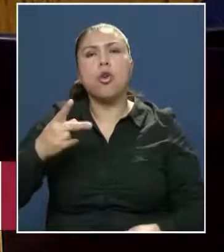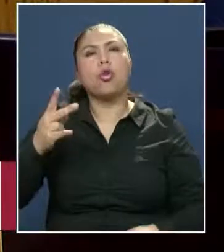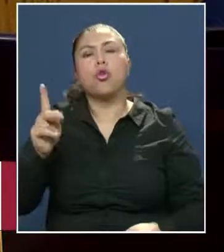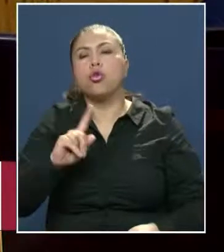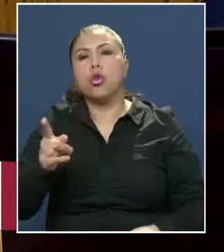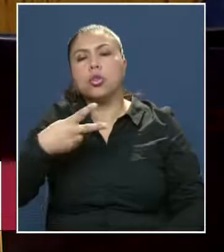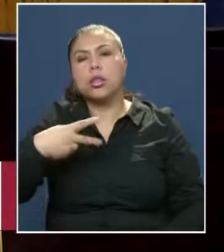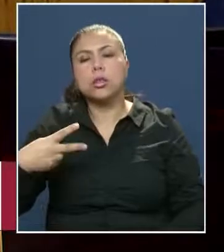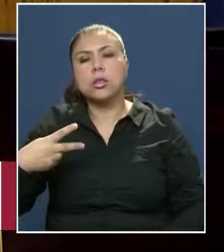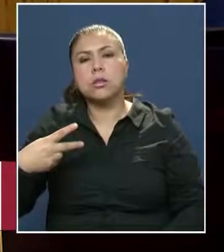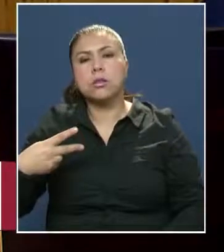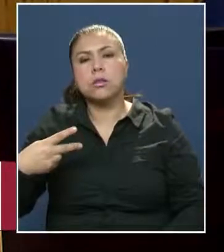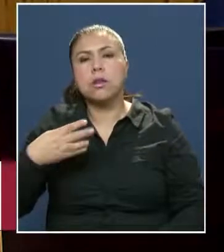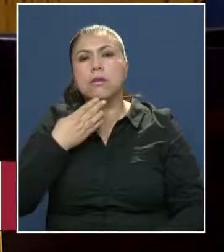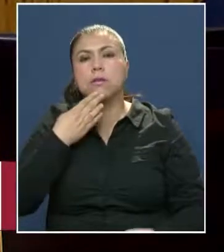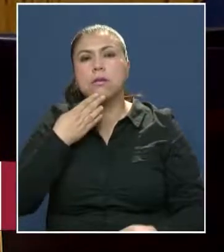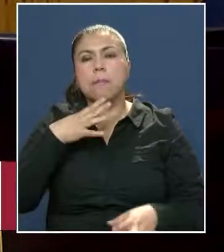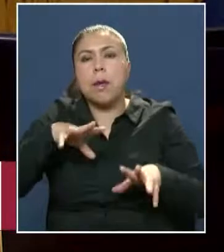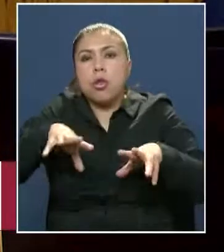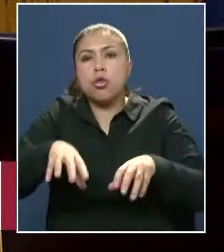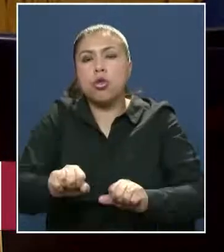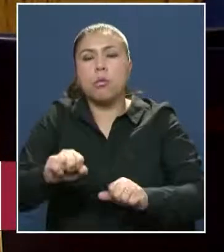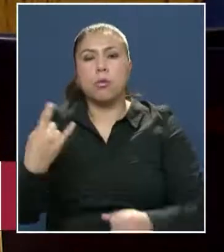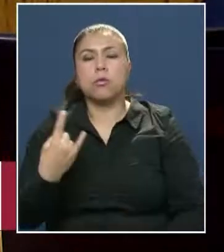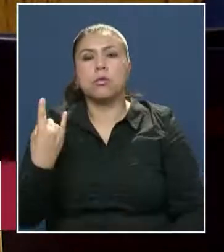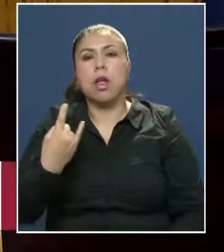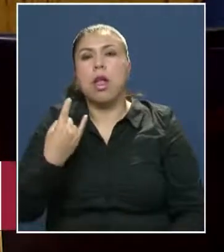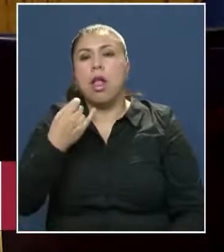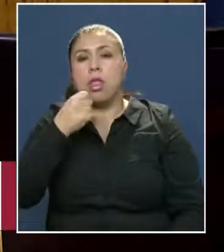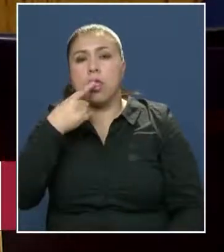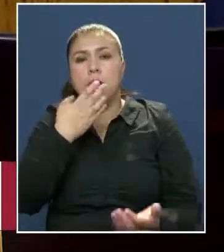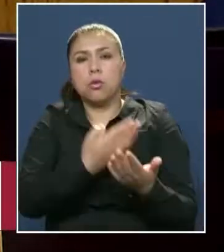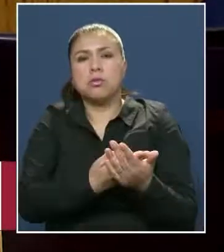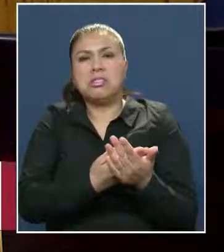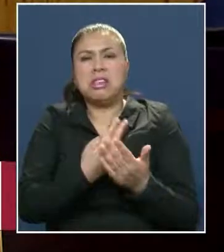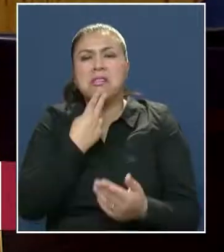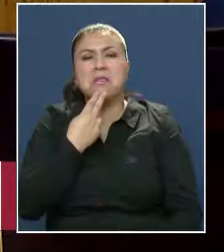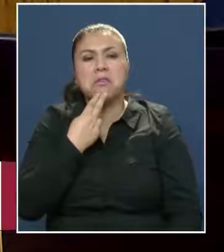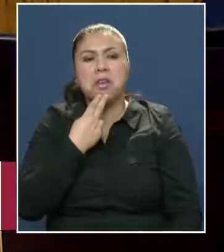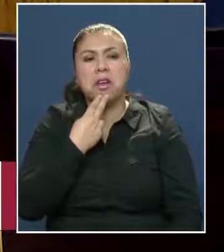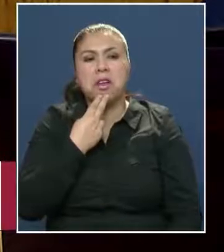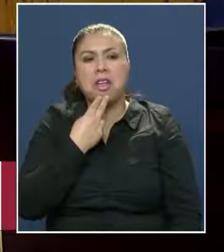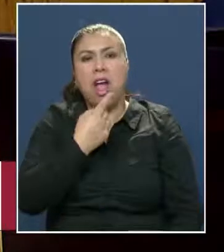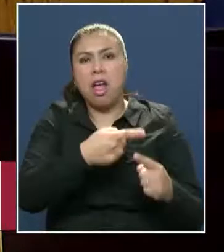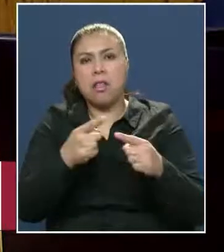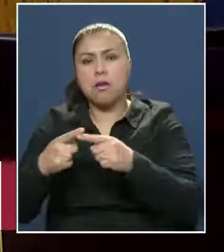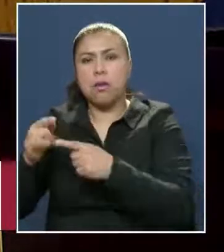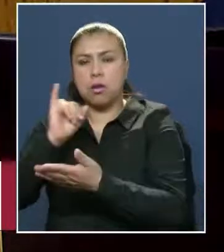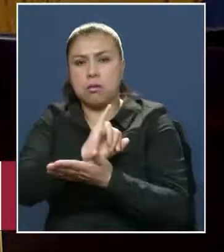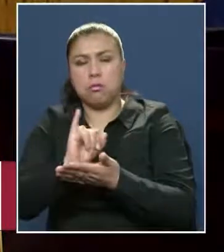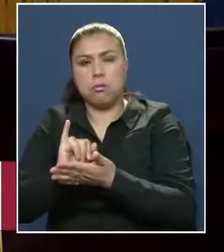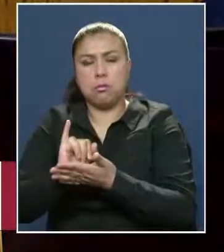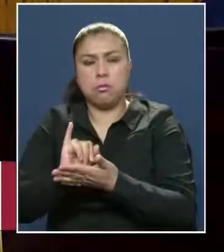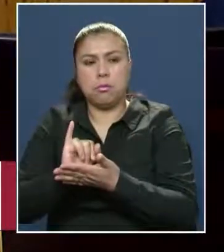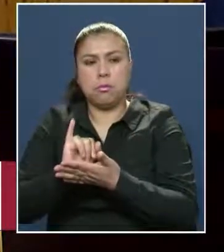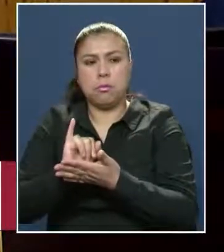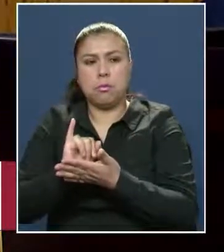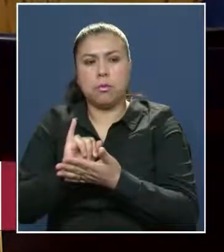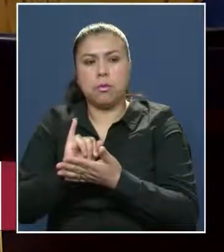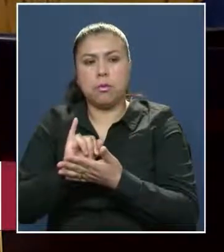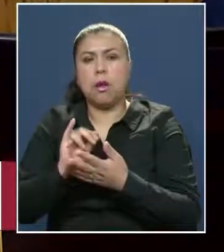han decidido tomarse sus casas de estudio denunciando prácticas de abusos vividas en varias instituciones y que no tolerarán nunca